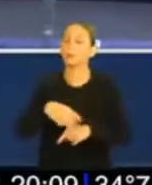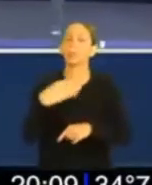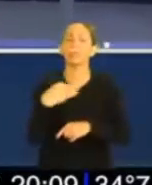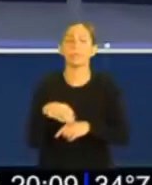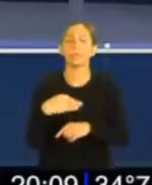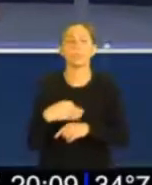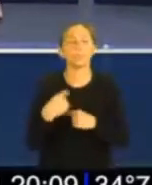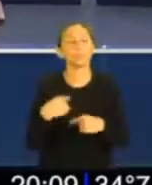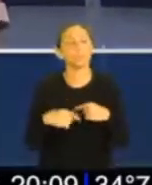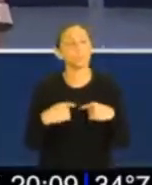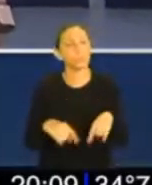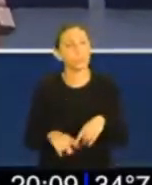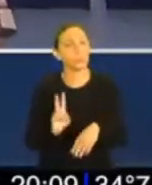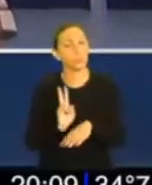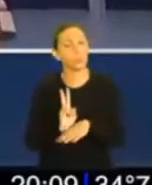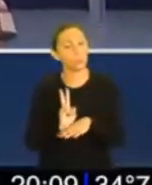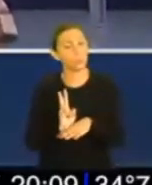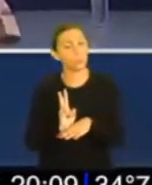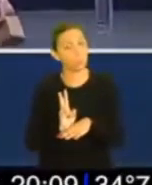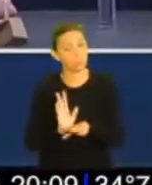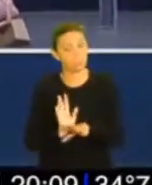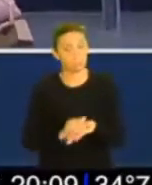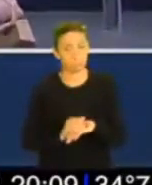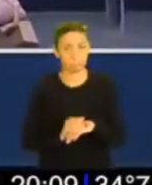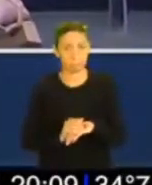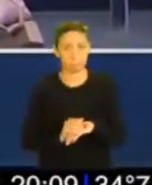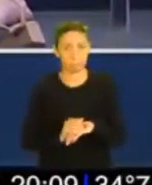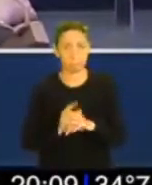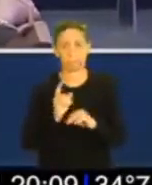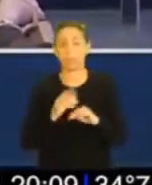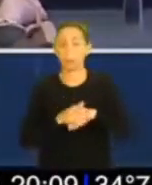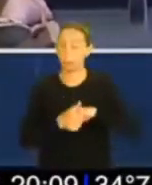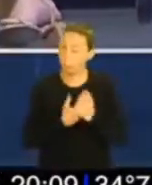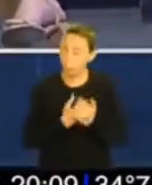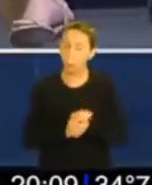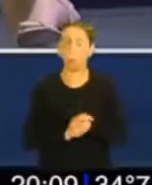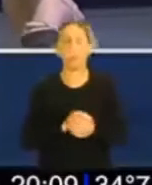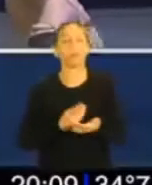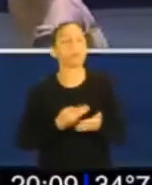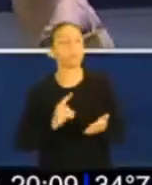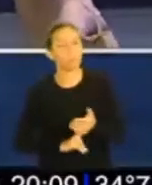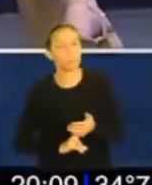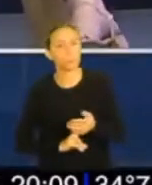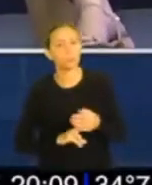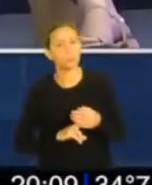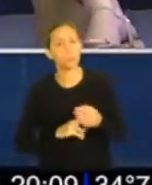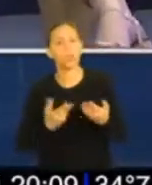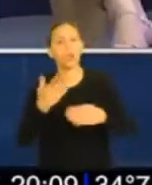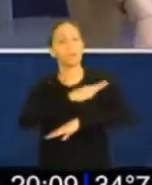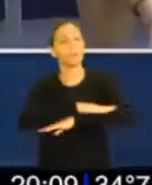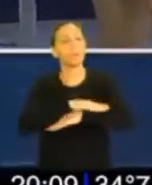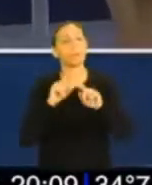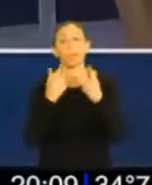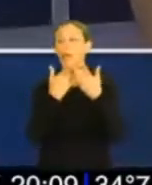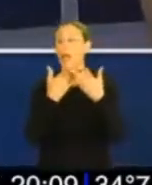Es una cosa que protege y mucho, ni que hablar del lavado de manos, la higiene, la circulación de aire si estamos en